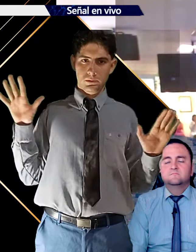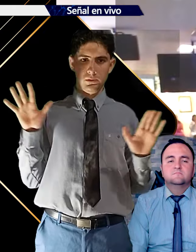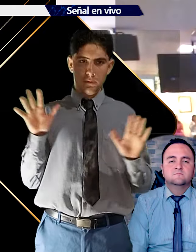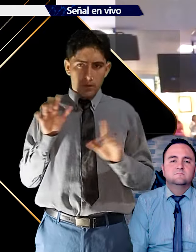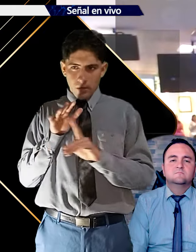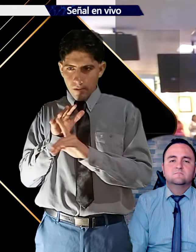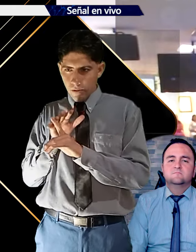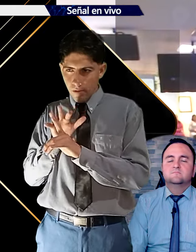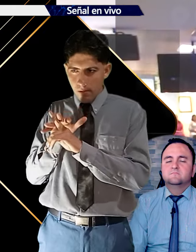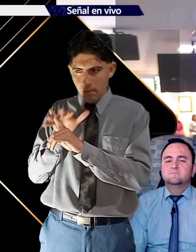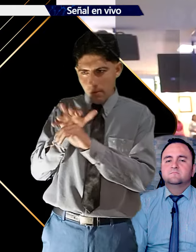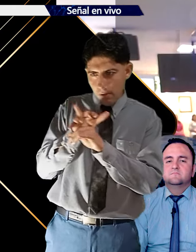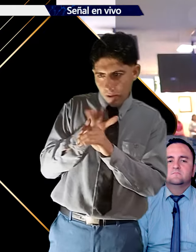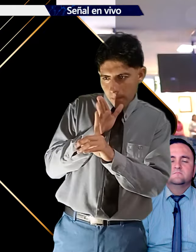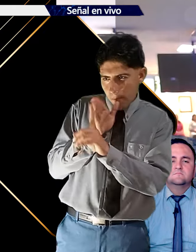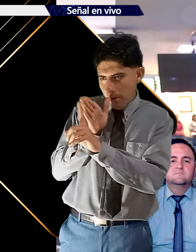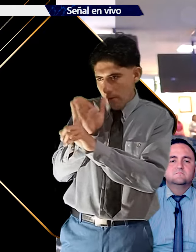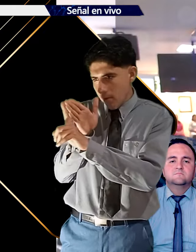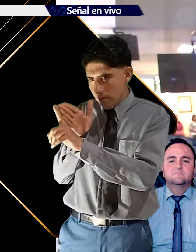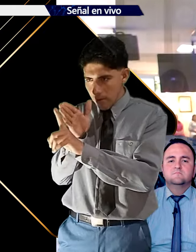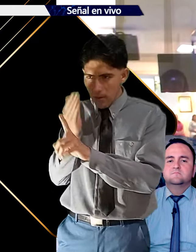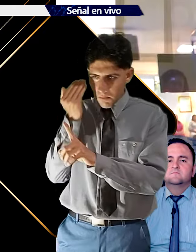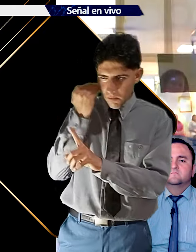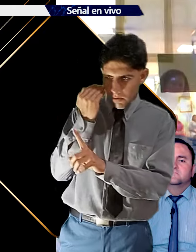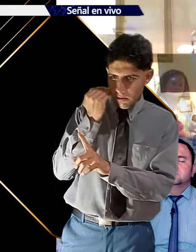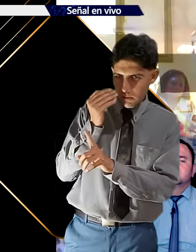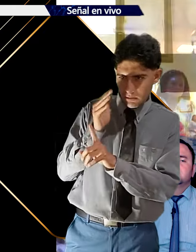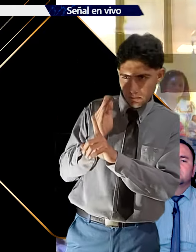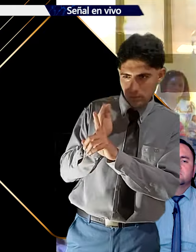Sansón, seductor,